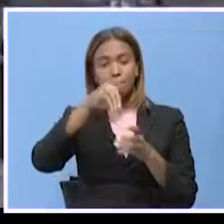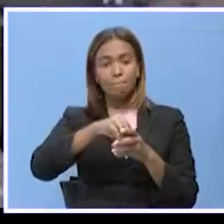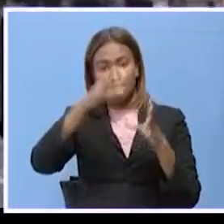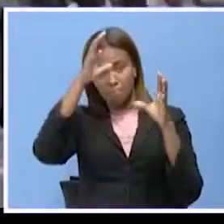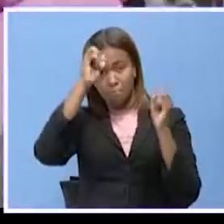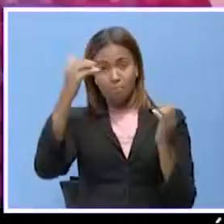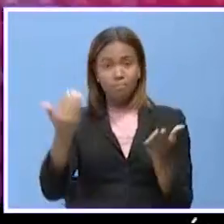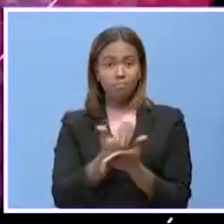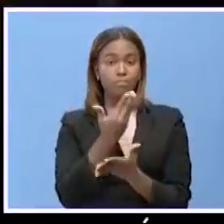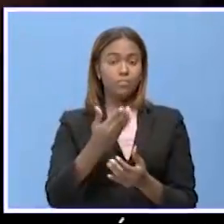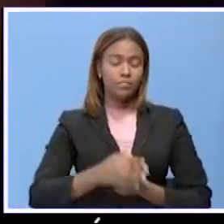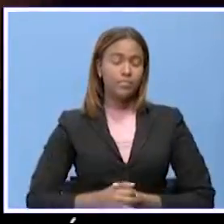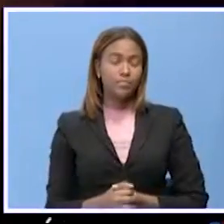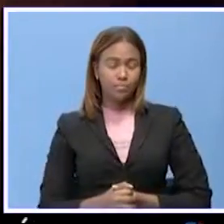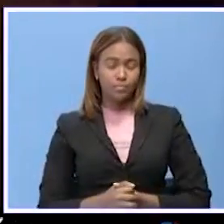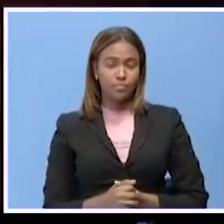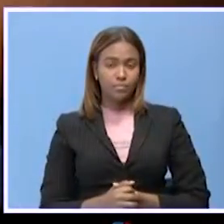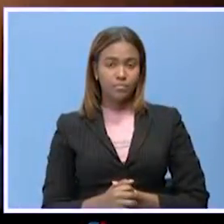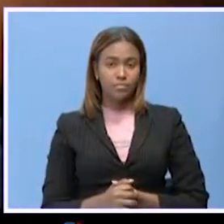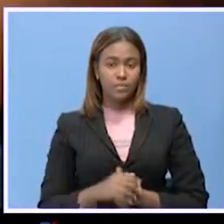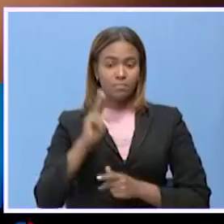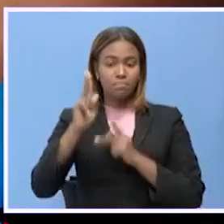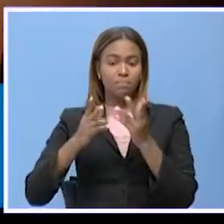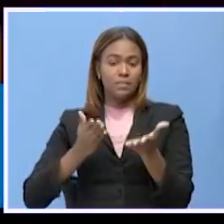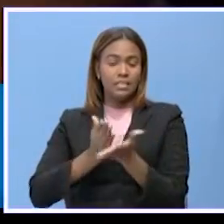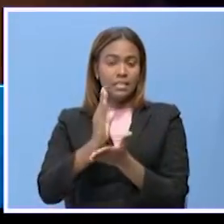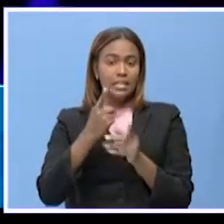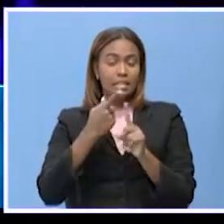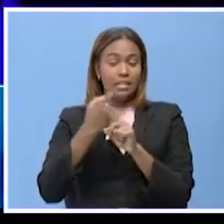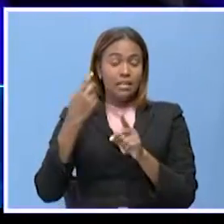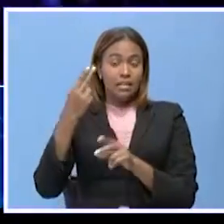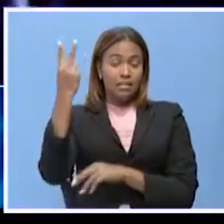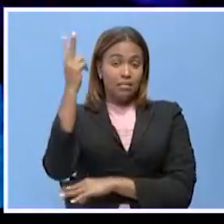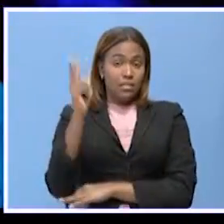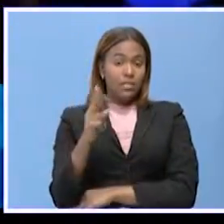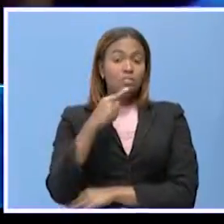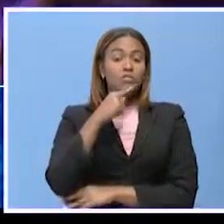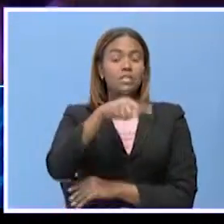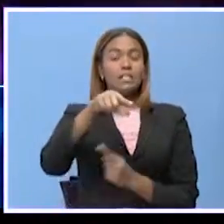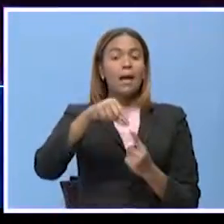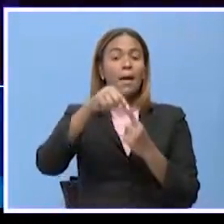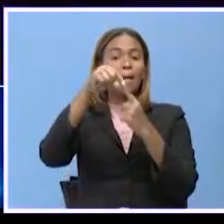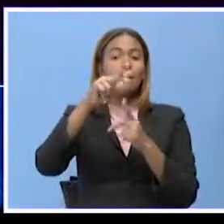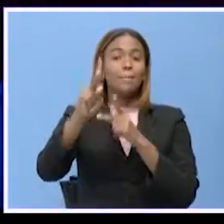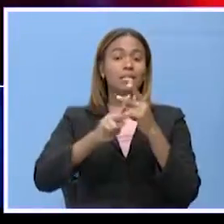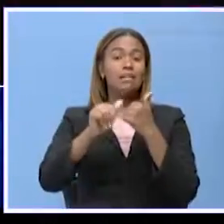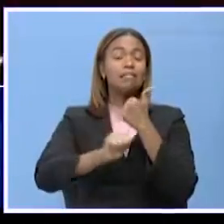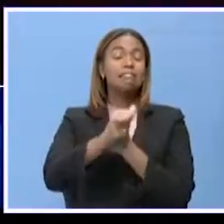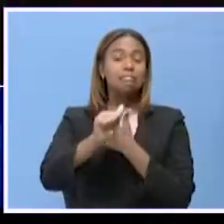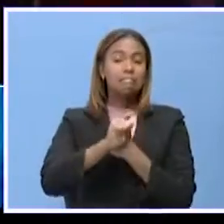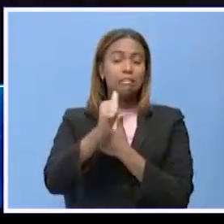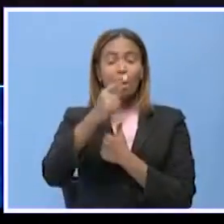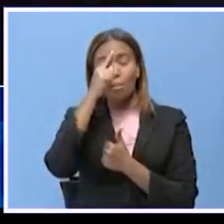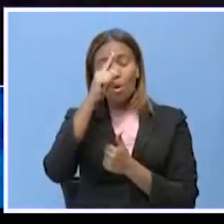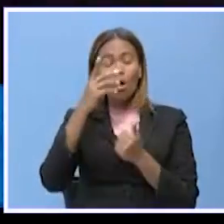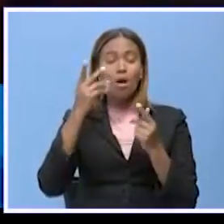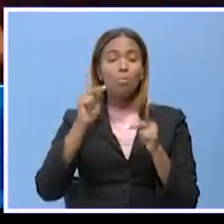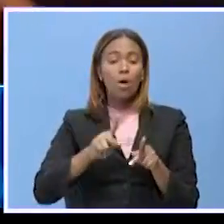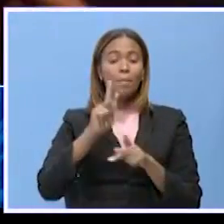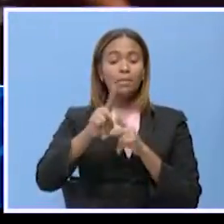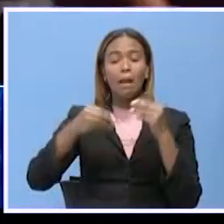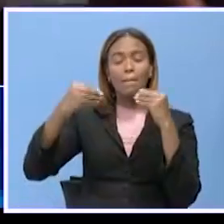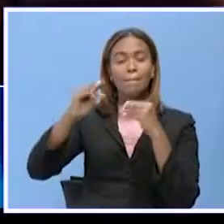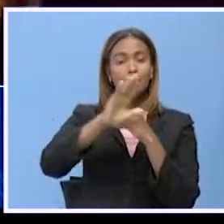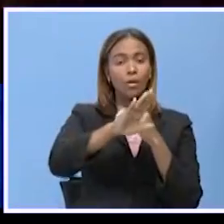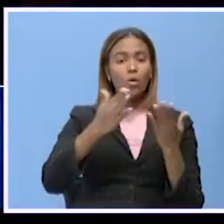el poder. Las migrantes venezolanas son especialmente vulnerables a delitos como trata de